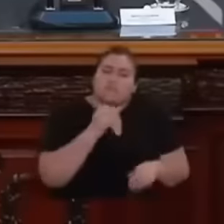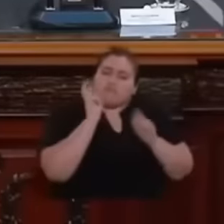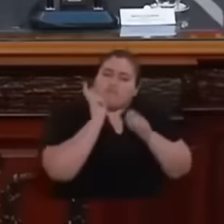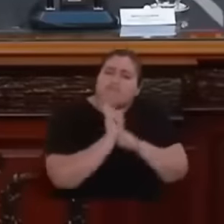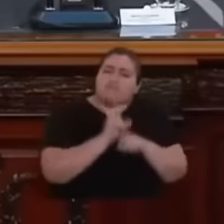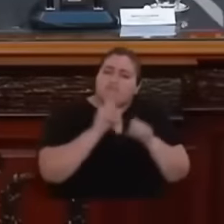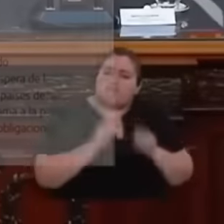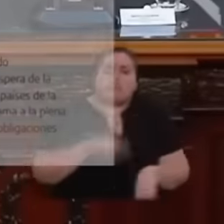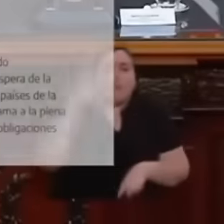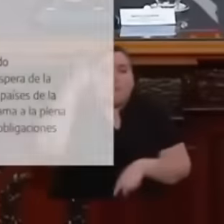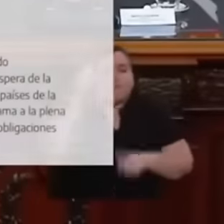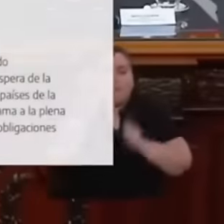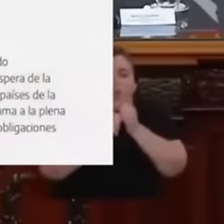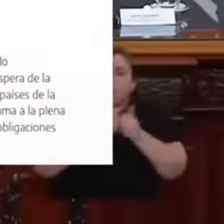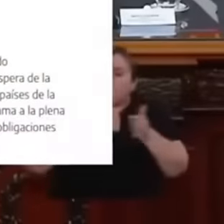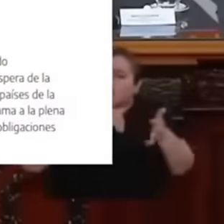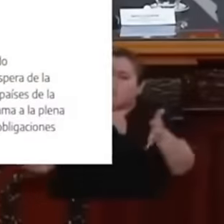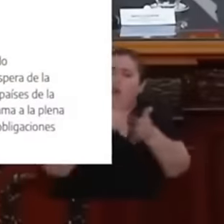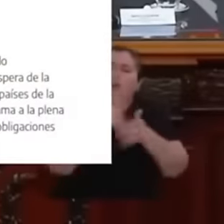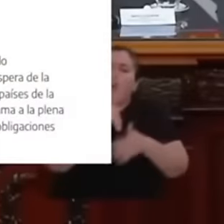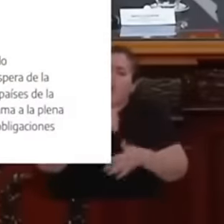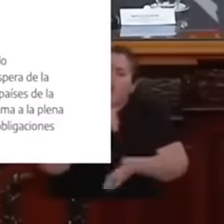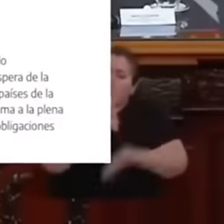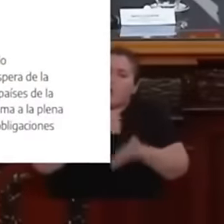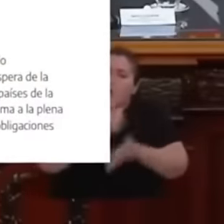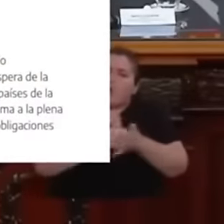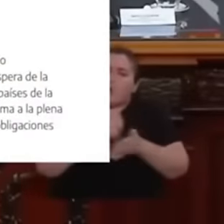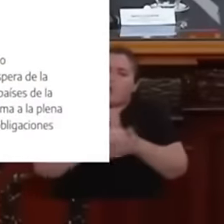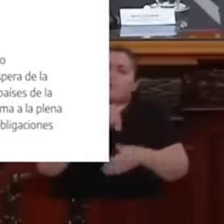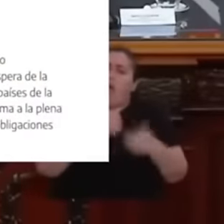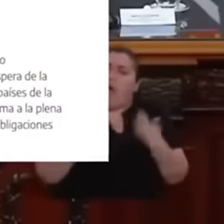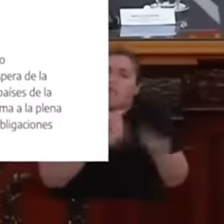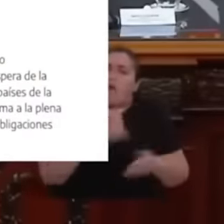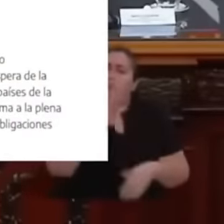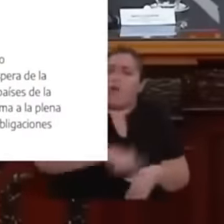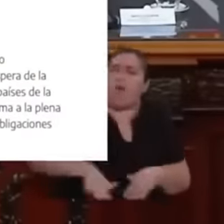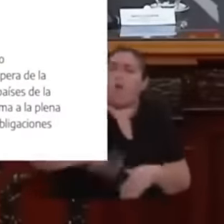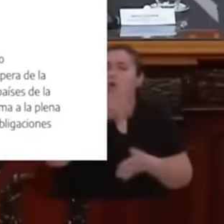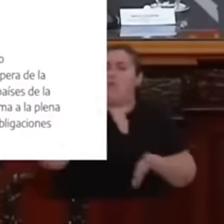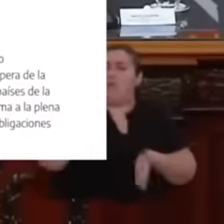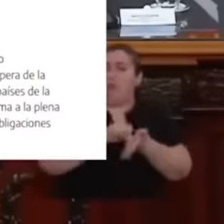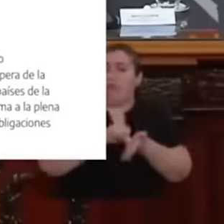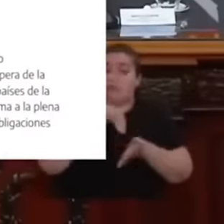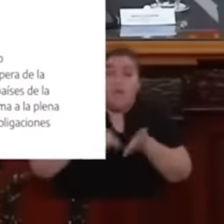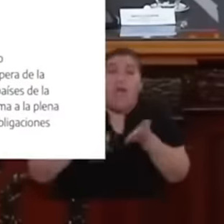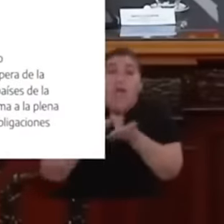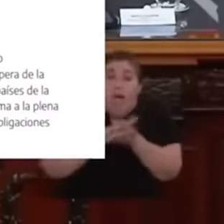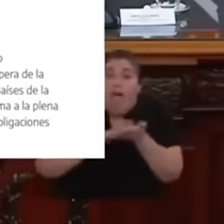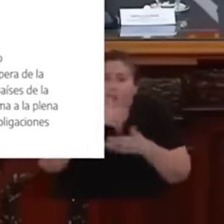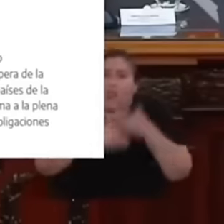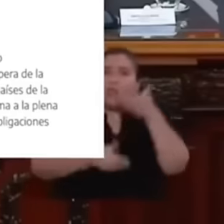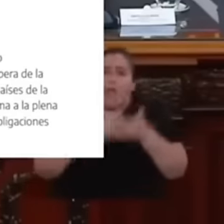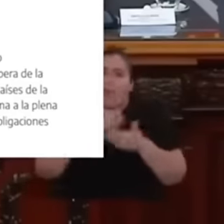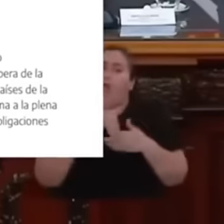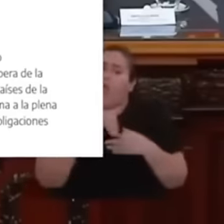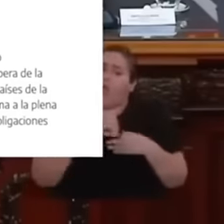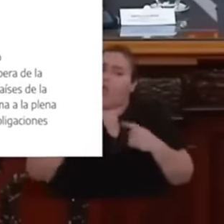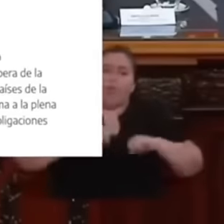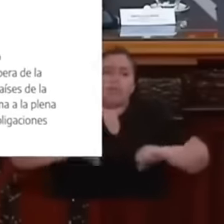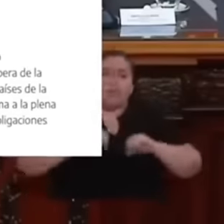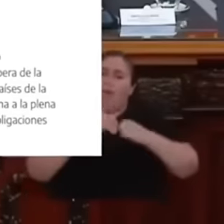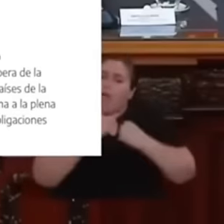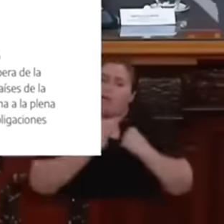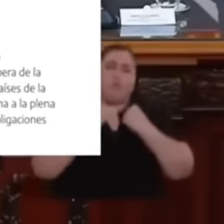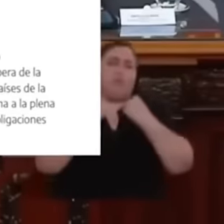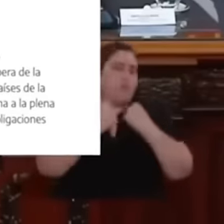Argentina expresó: la República Argentina se une a los países de la región en la condena a lo sucedido anoche en la Embajada de México en Ecuador y